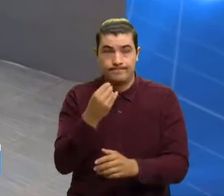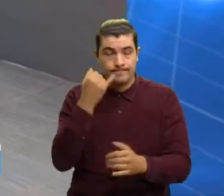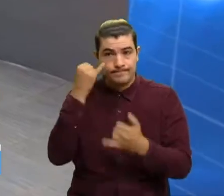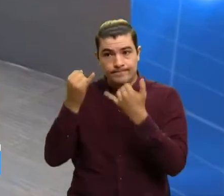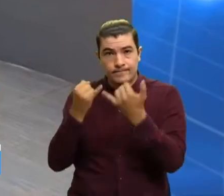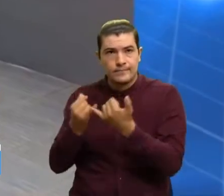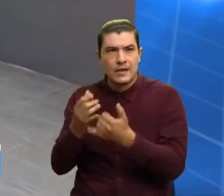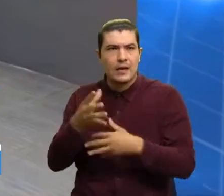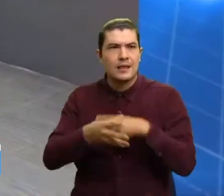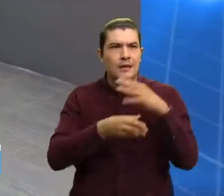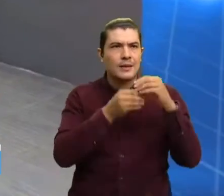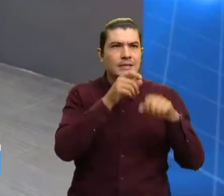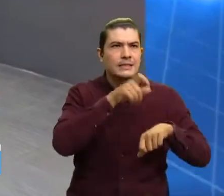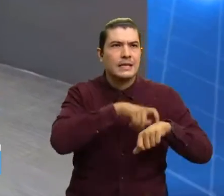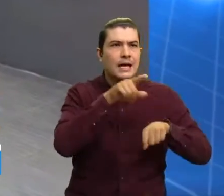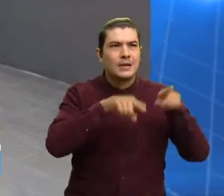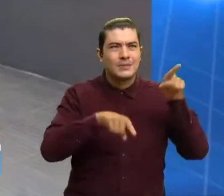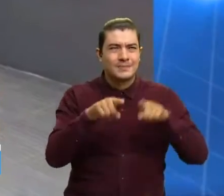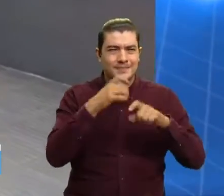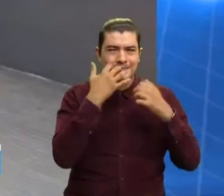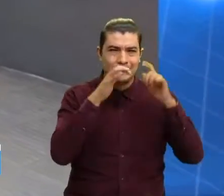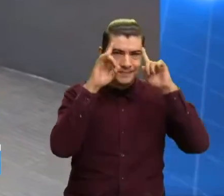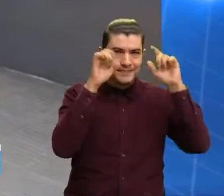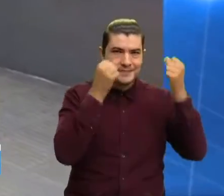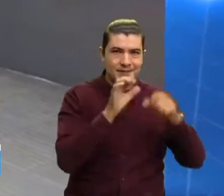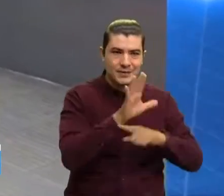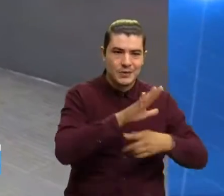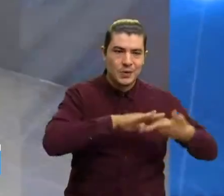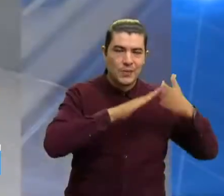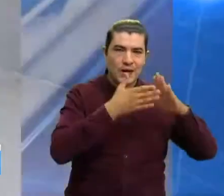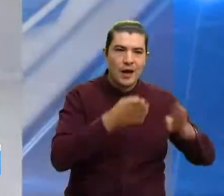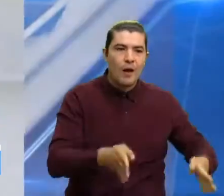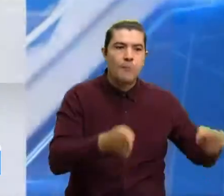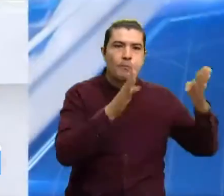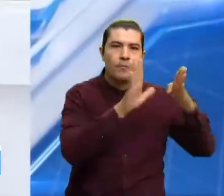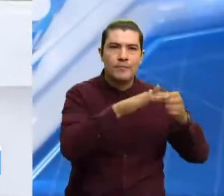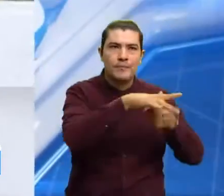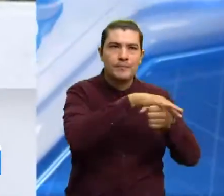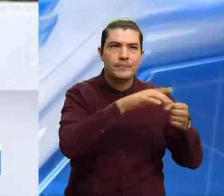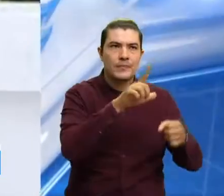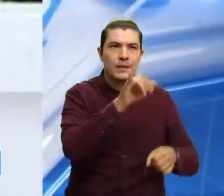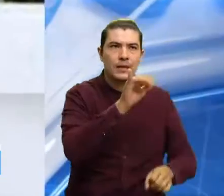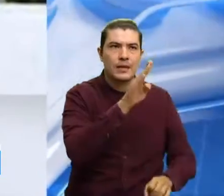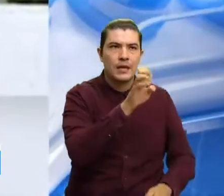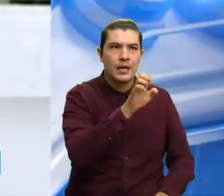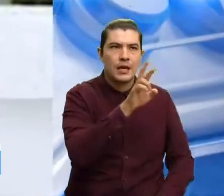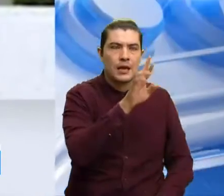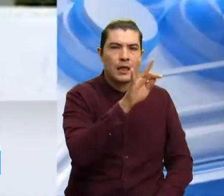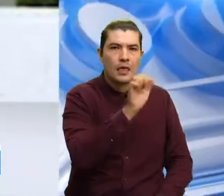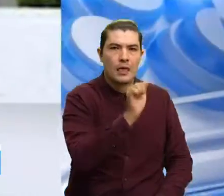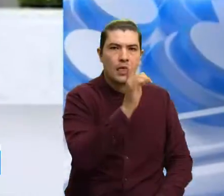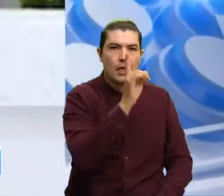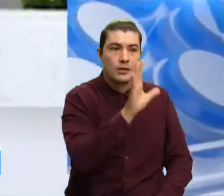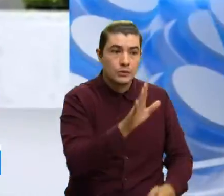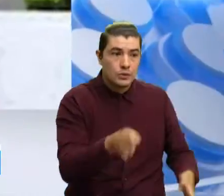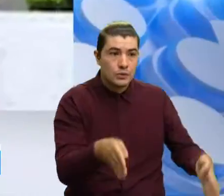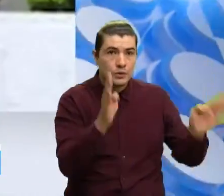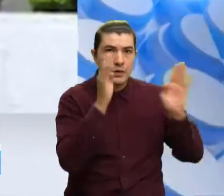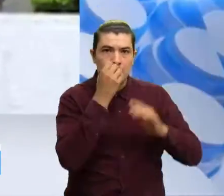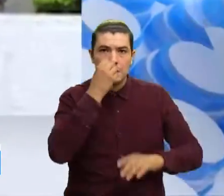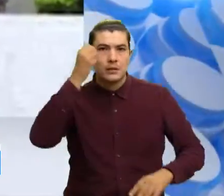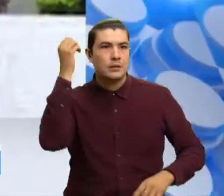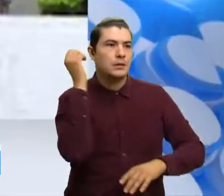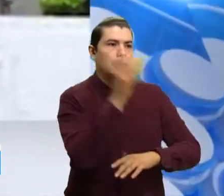Asimismo, momentos de pánico vivió la comunidad aledaña a la estación de policía en el barrio La Libertad cuando fue atacada con un